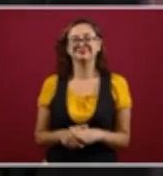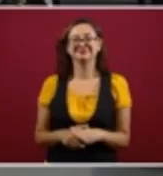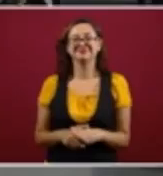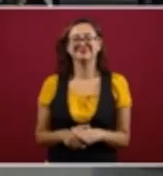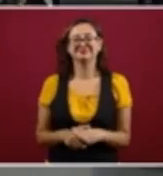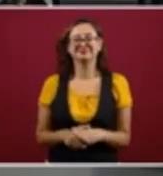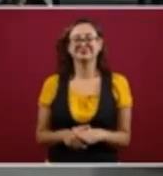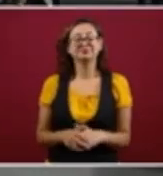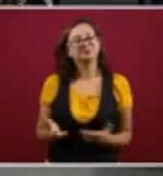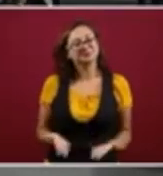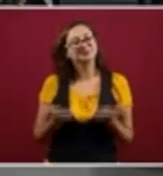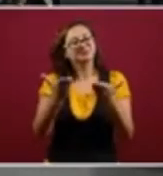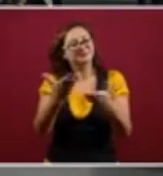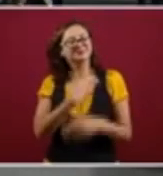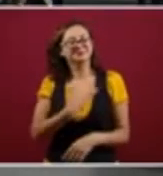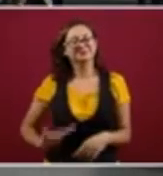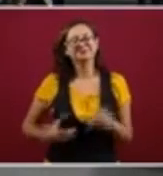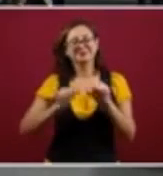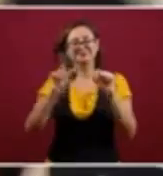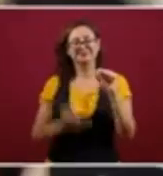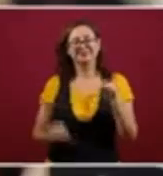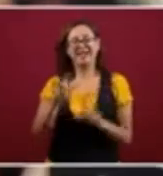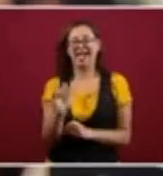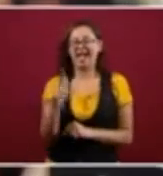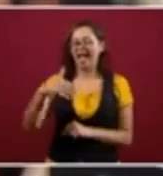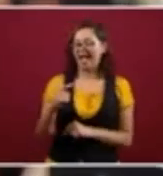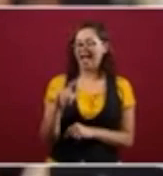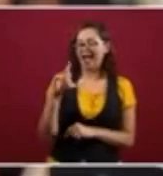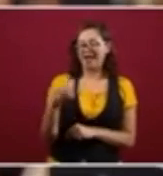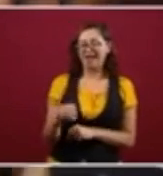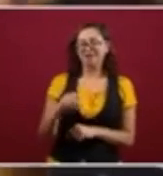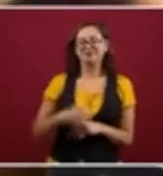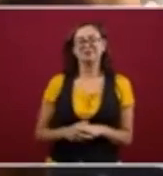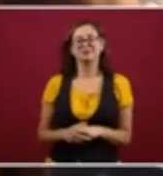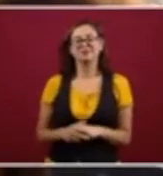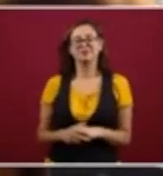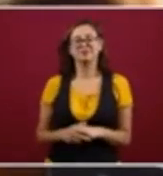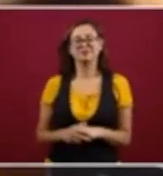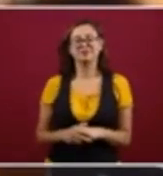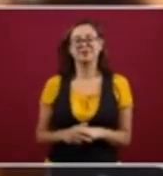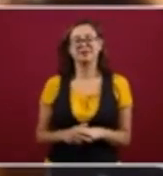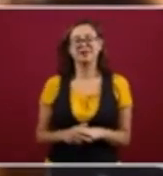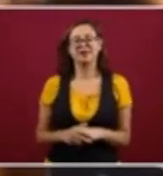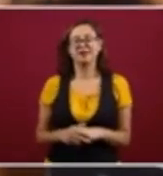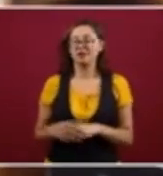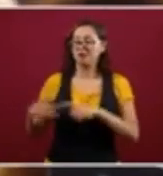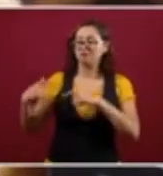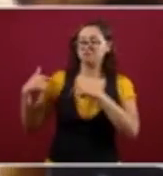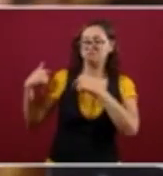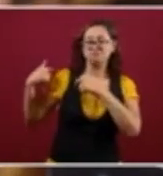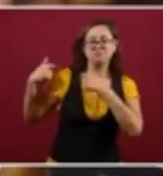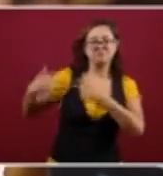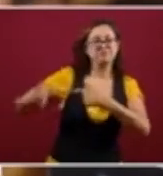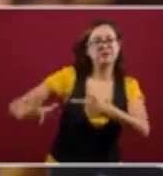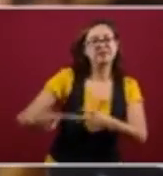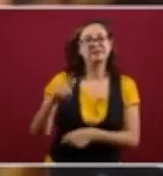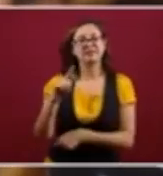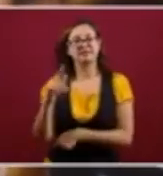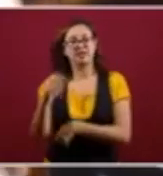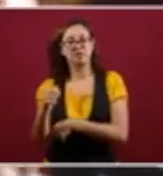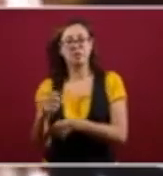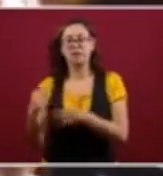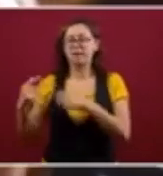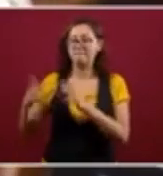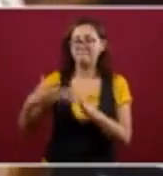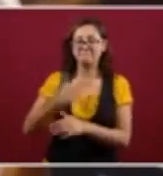Y usted, presidente de México, licenciado Andrés Manuel López Obrador, presidente 79 de México, tiene